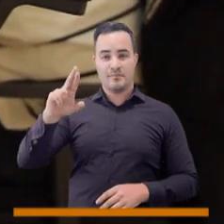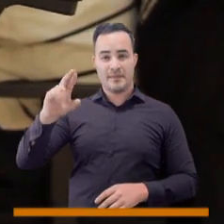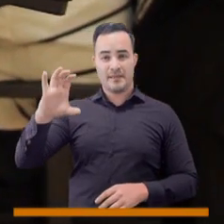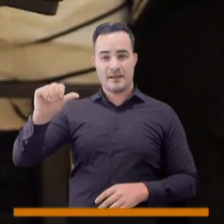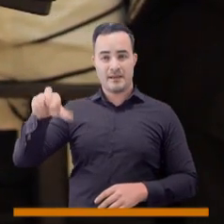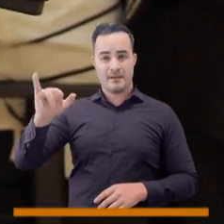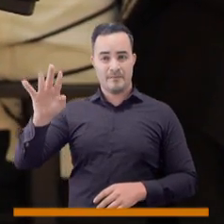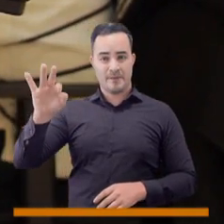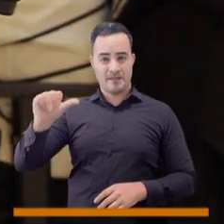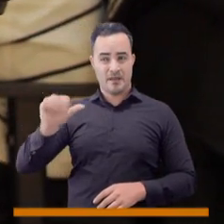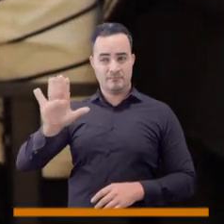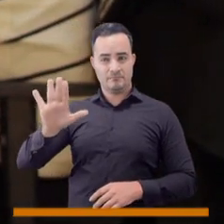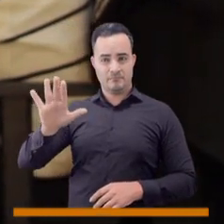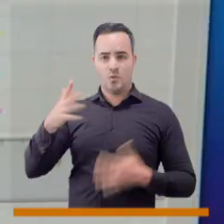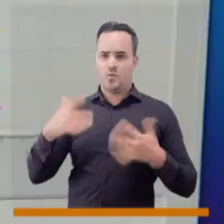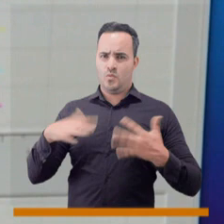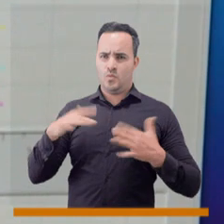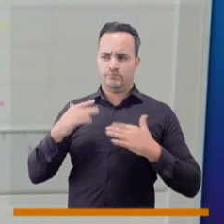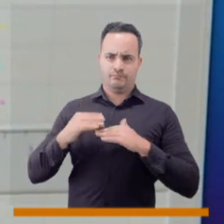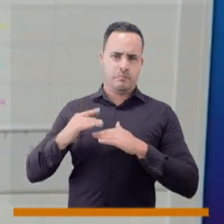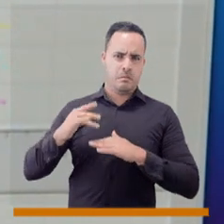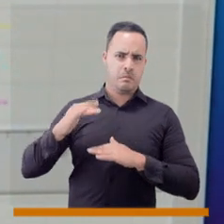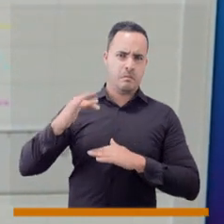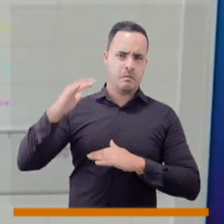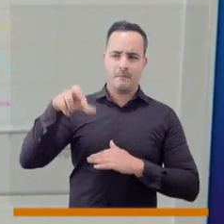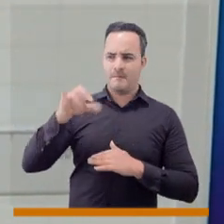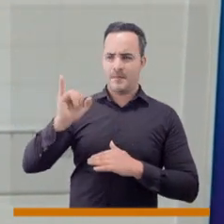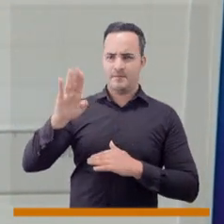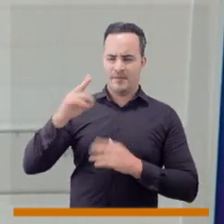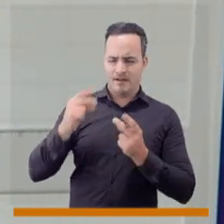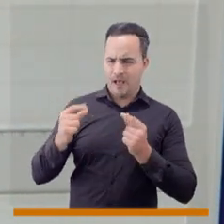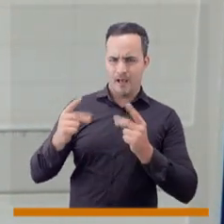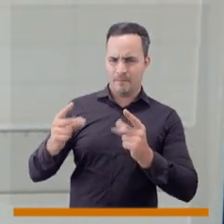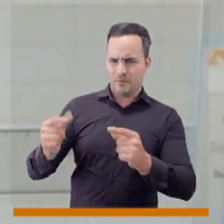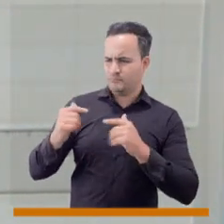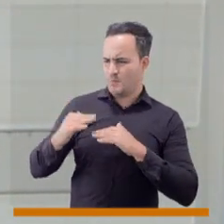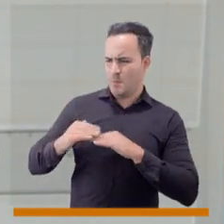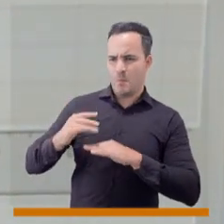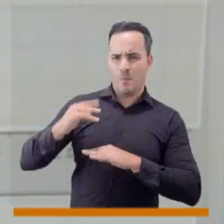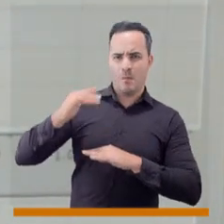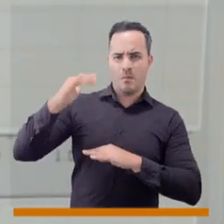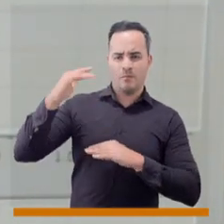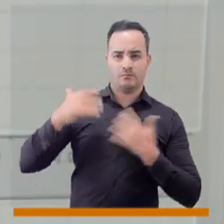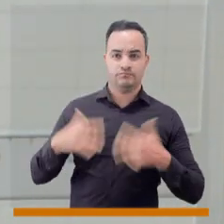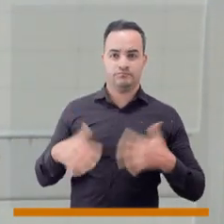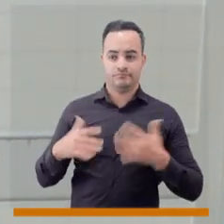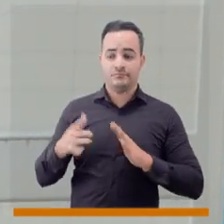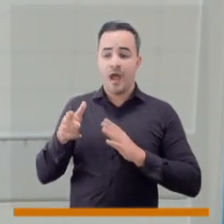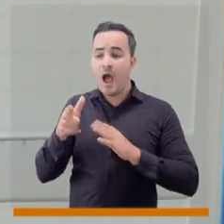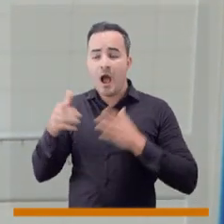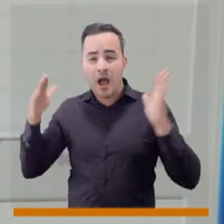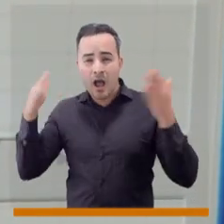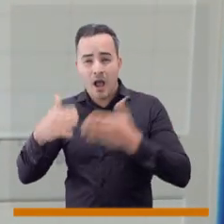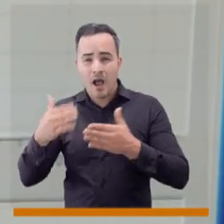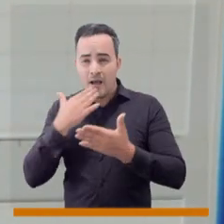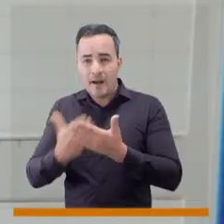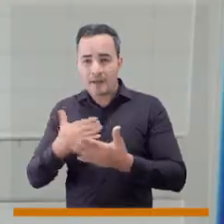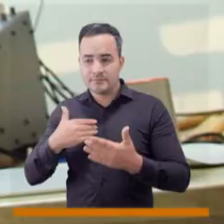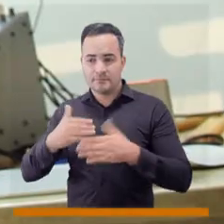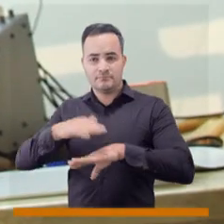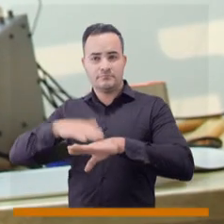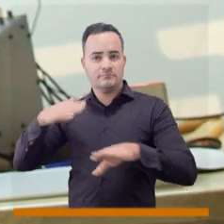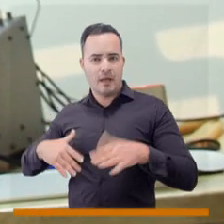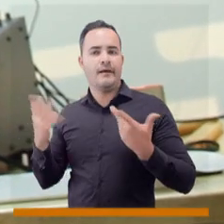cápita, Catherine, un crecimiento exponencial del PIB. Y lo tienen enfocado es específicamente a la ciencia y la